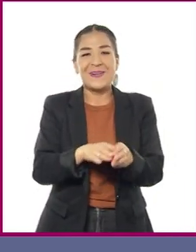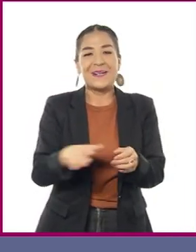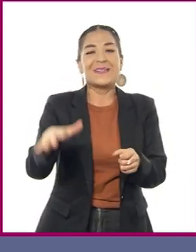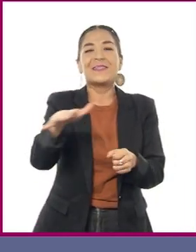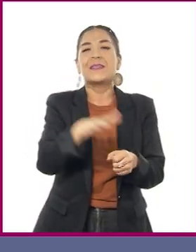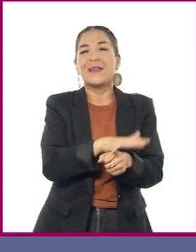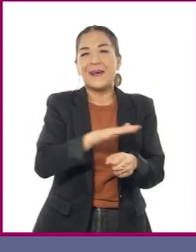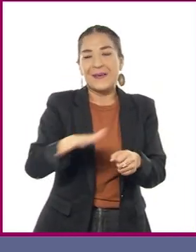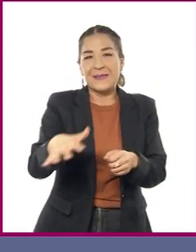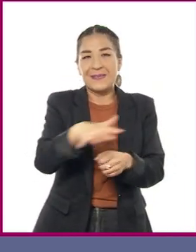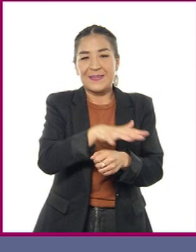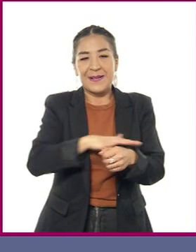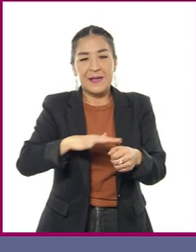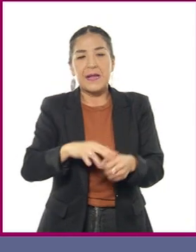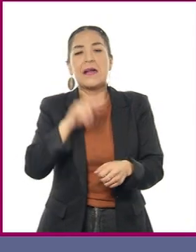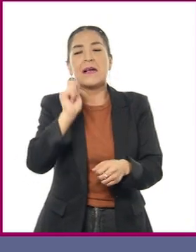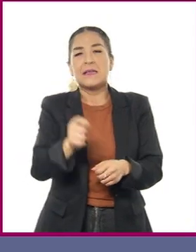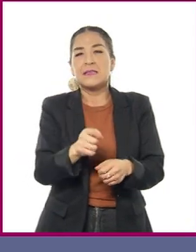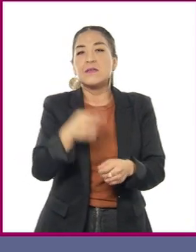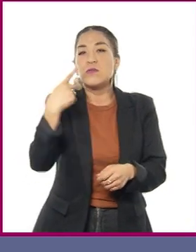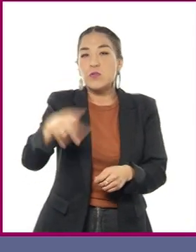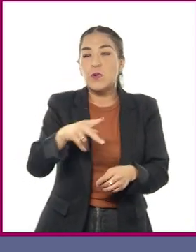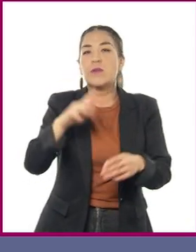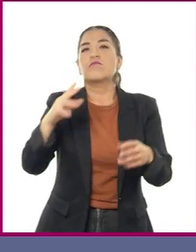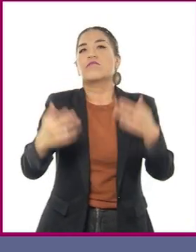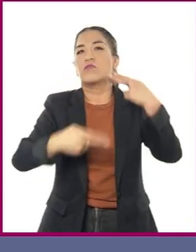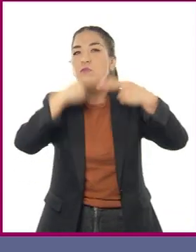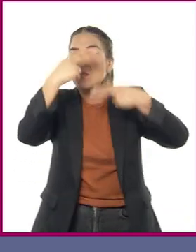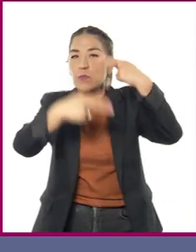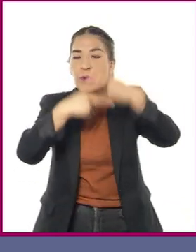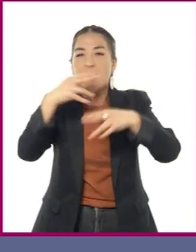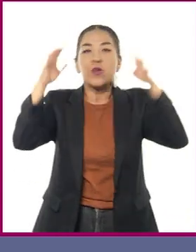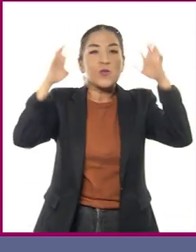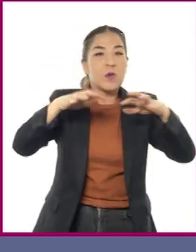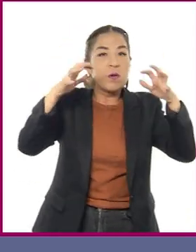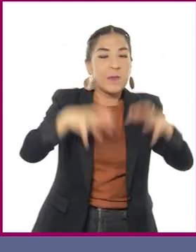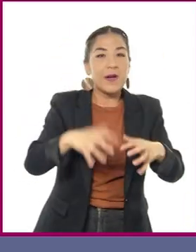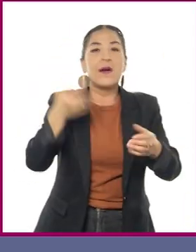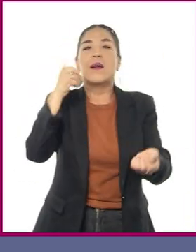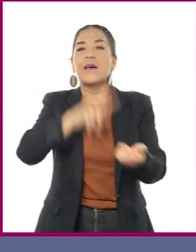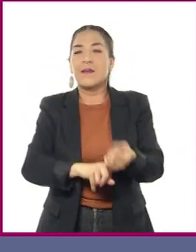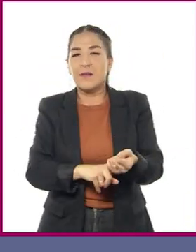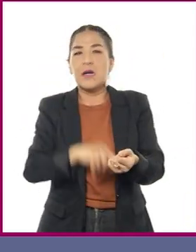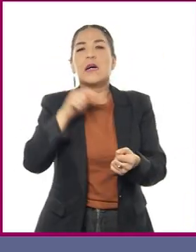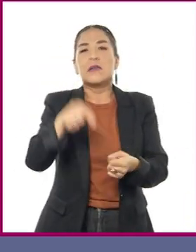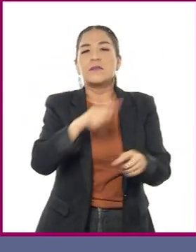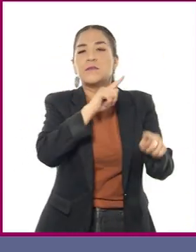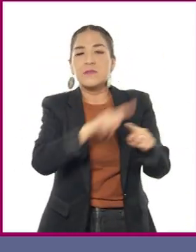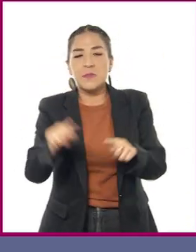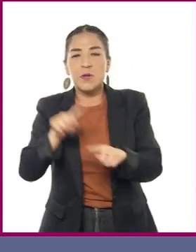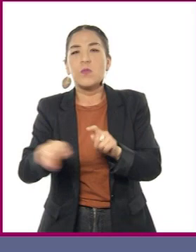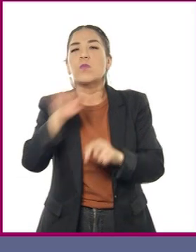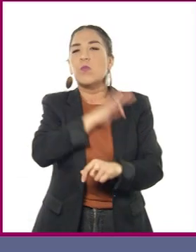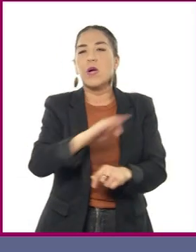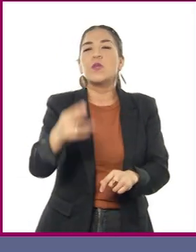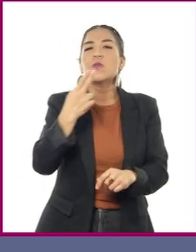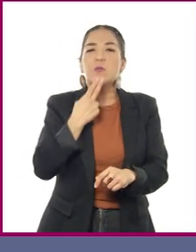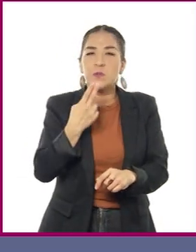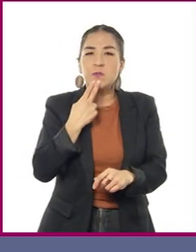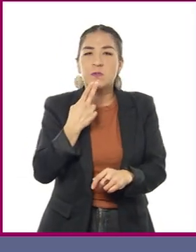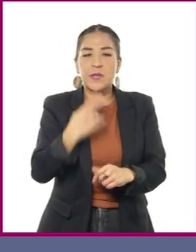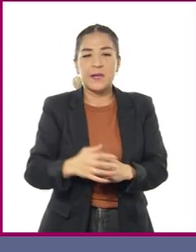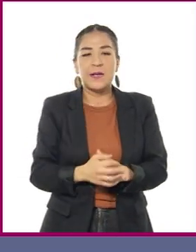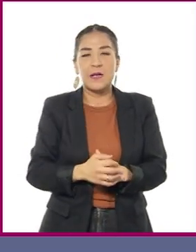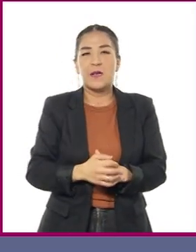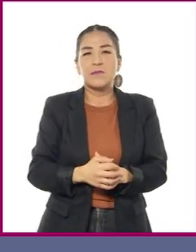agua, la vegetación, el propio clima son recursos naturales que se pueden utilizar para